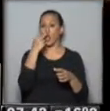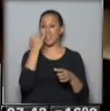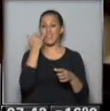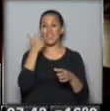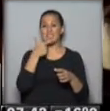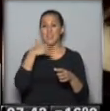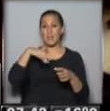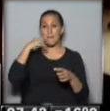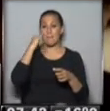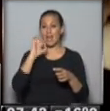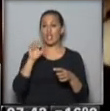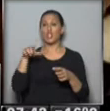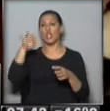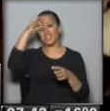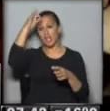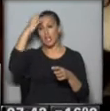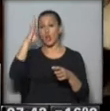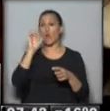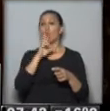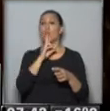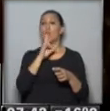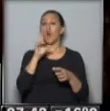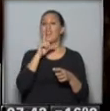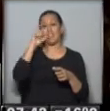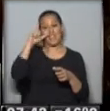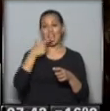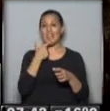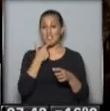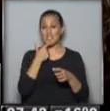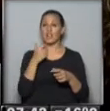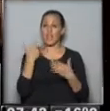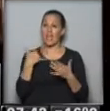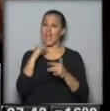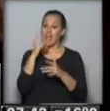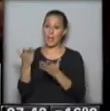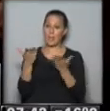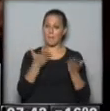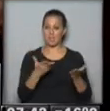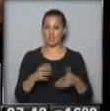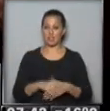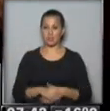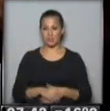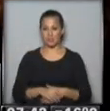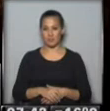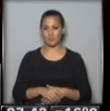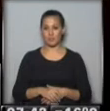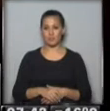de mayo en el Teatro Vorterix. Así que esa es la propuesta y esa es la invitación.